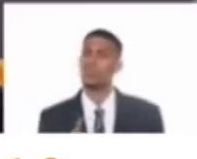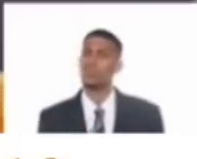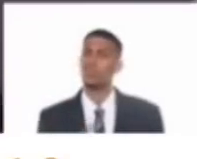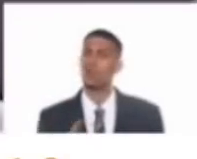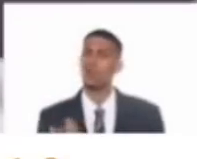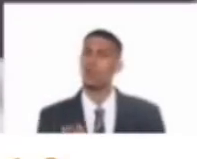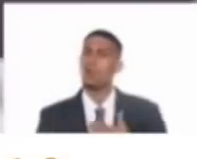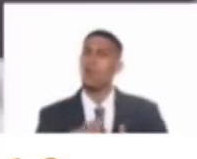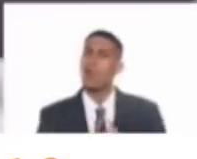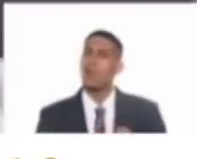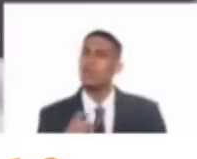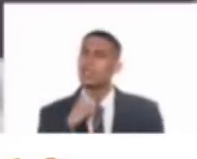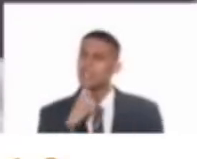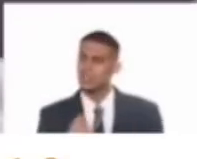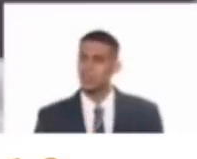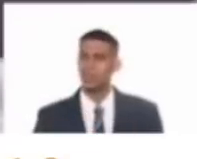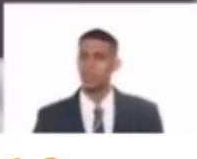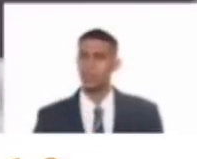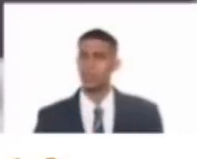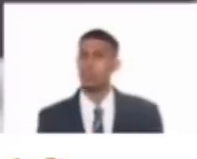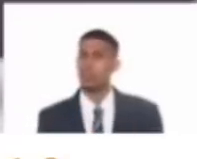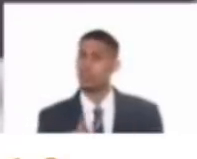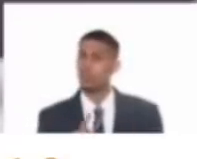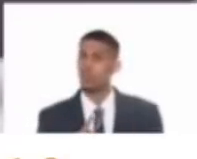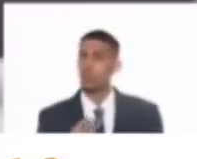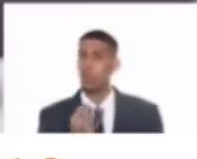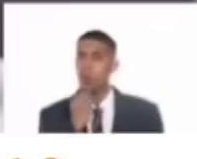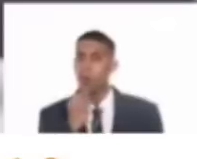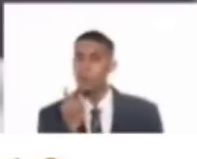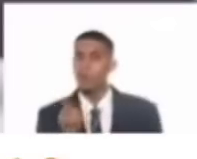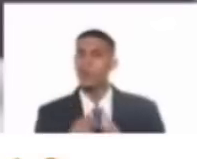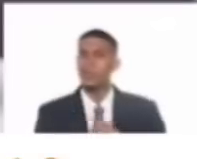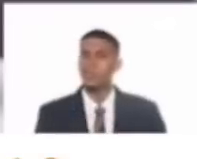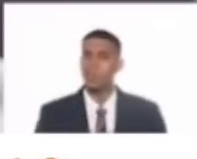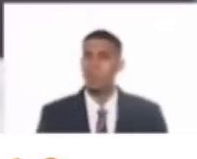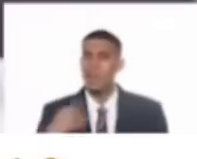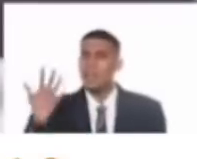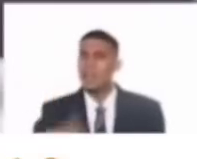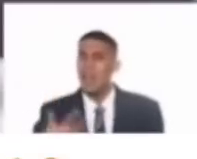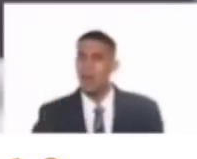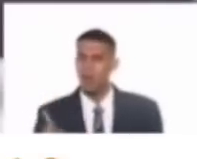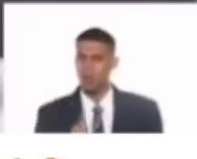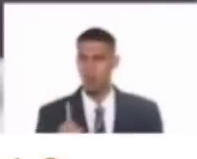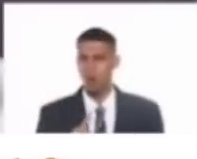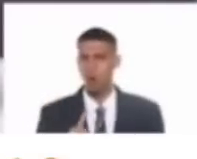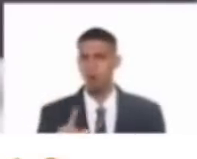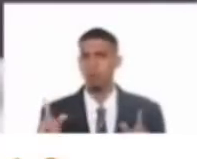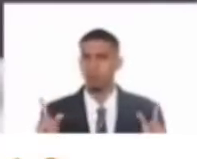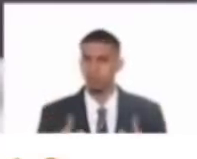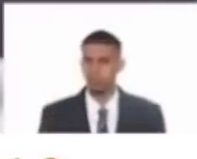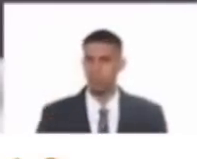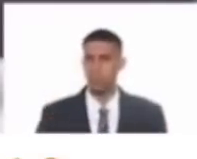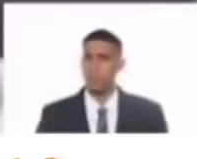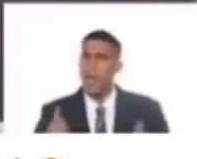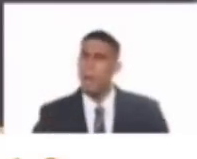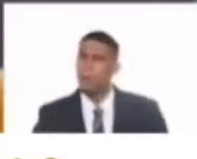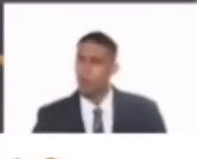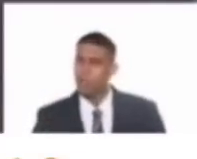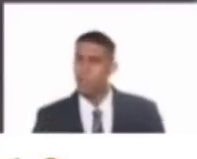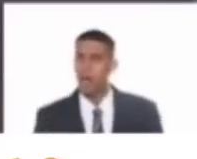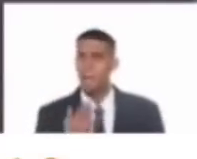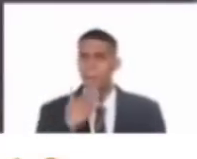pero nosotros sí podemos acabar con el abuso con la especulación con el aprovechamiento